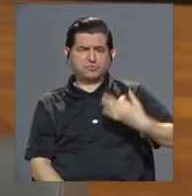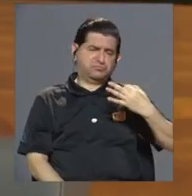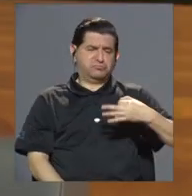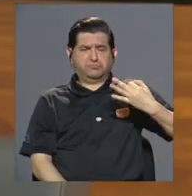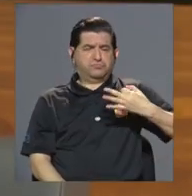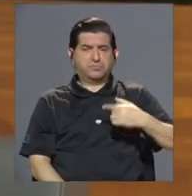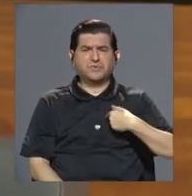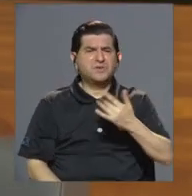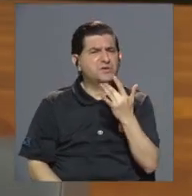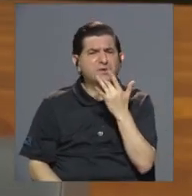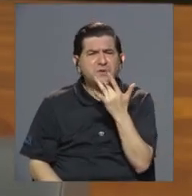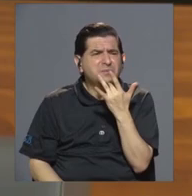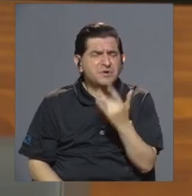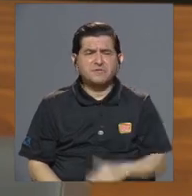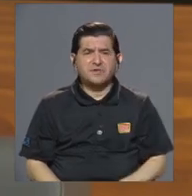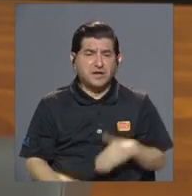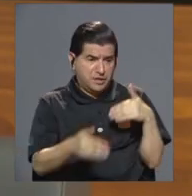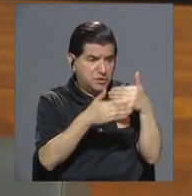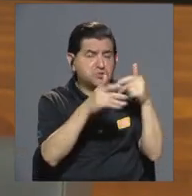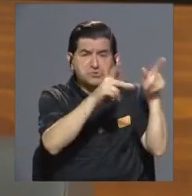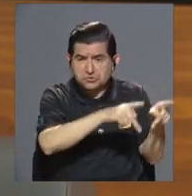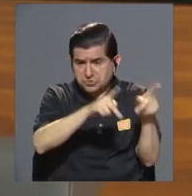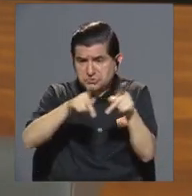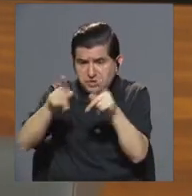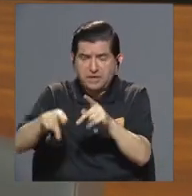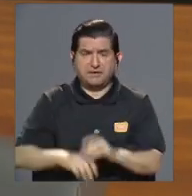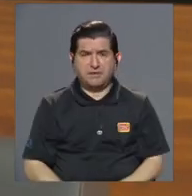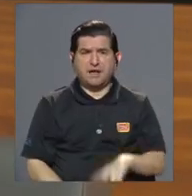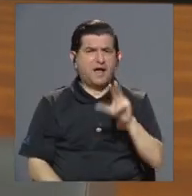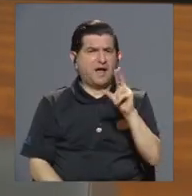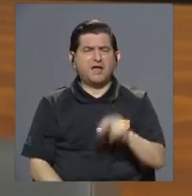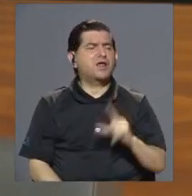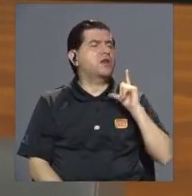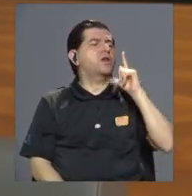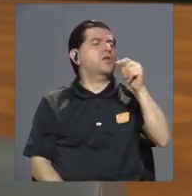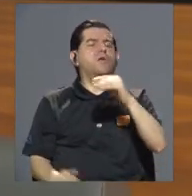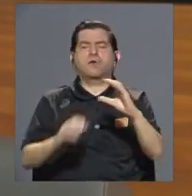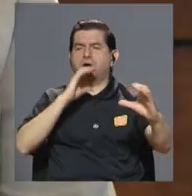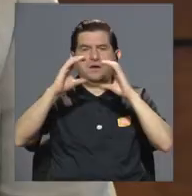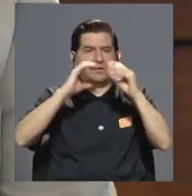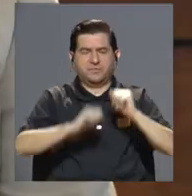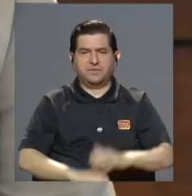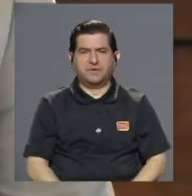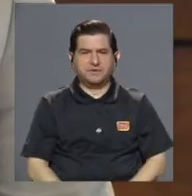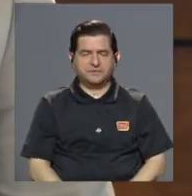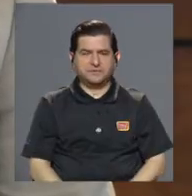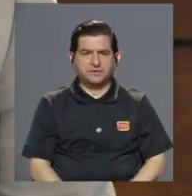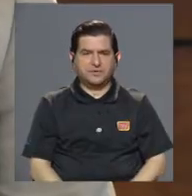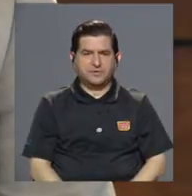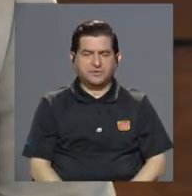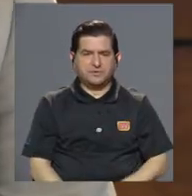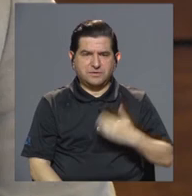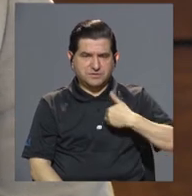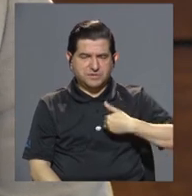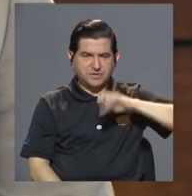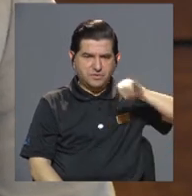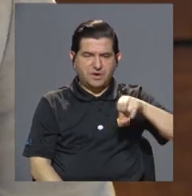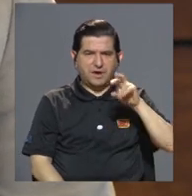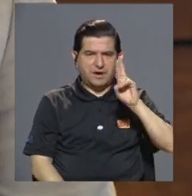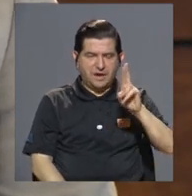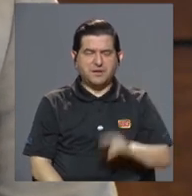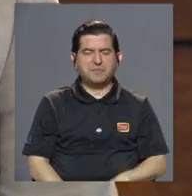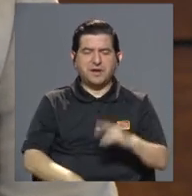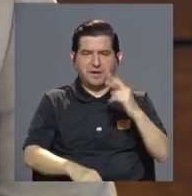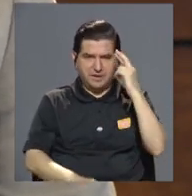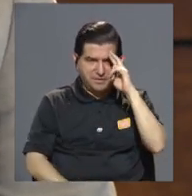Y yo prefiero estar cercano a las personas y no lejano con la comunicación. Don Jaime, sobre todo tratando de ser respetuoso de los